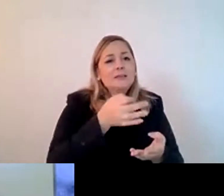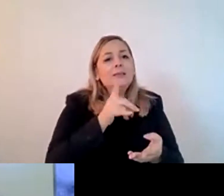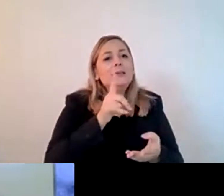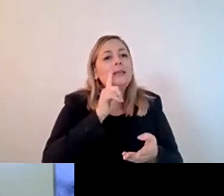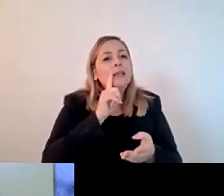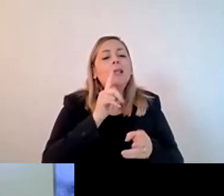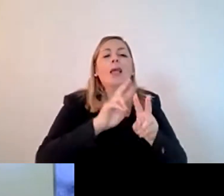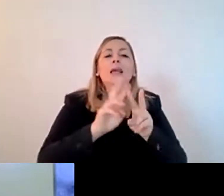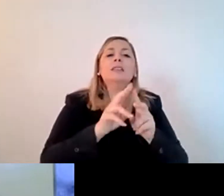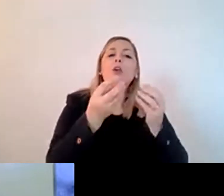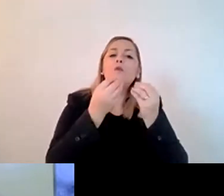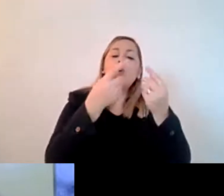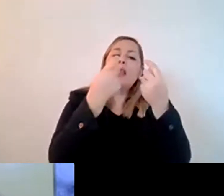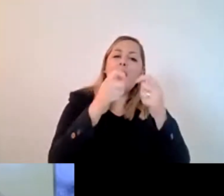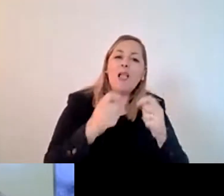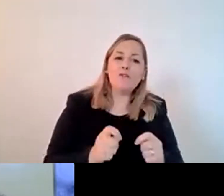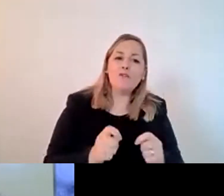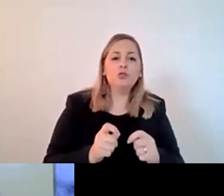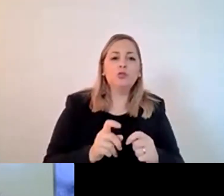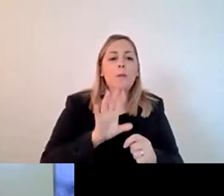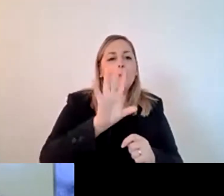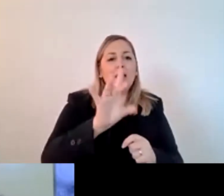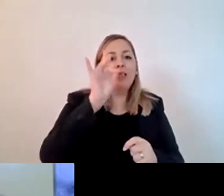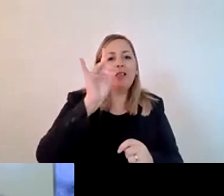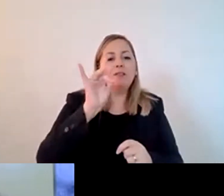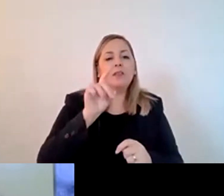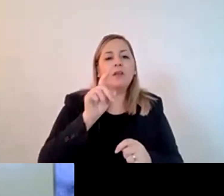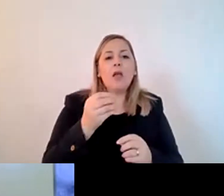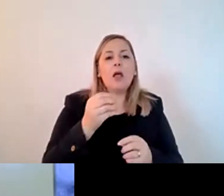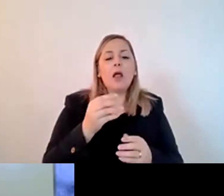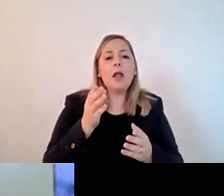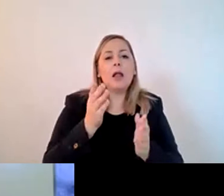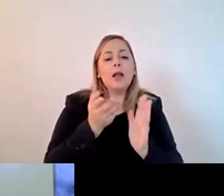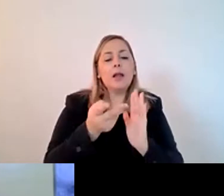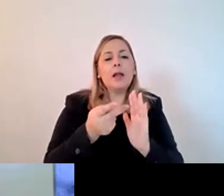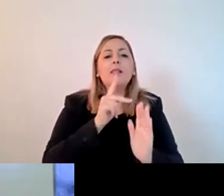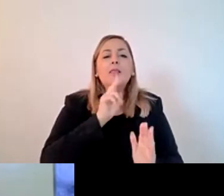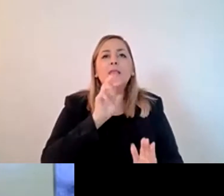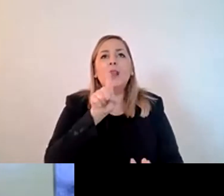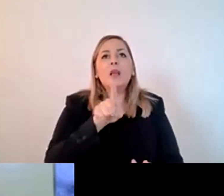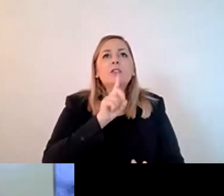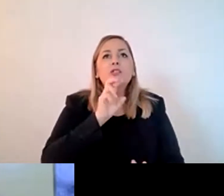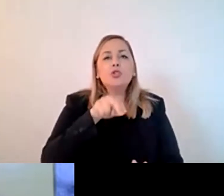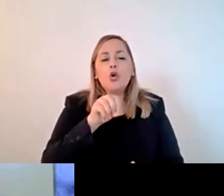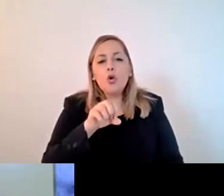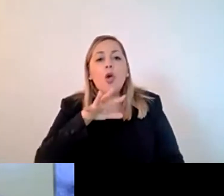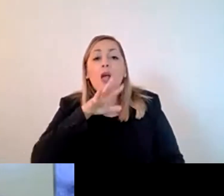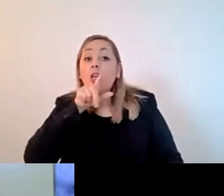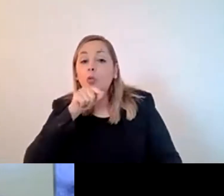buena evaluación para diagnosticar este trastorno en adultos. Y por otro lado, hay otra persona que es